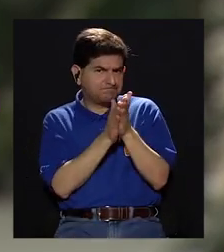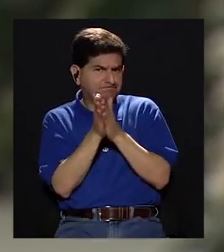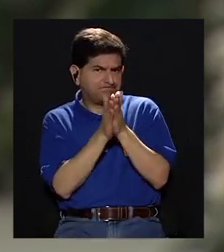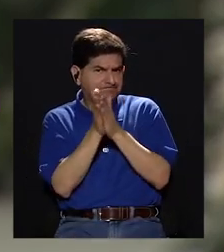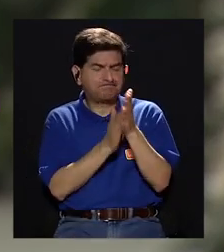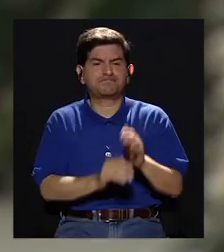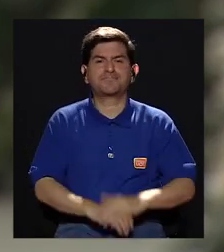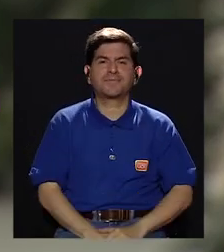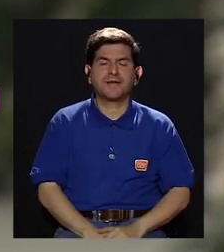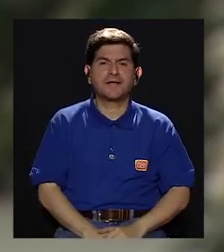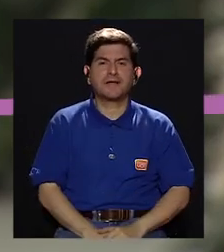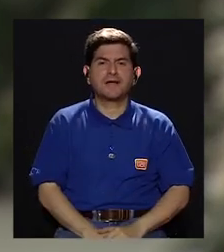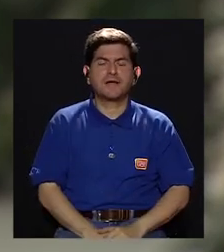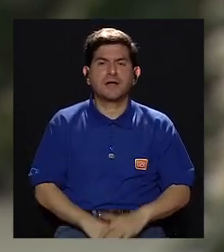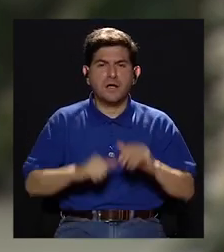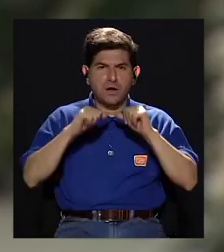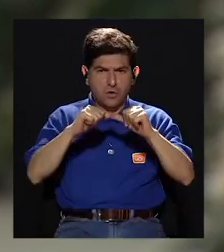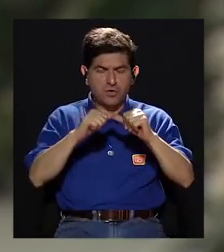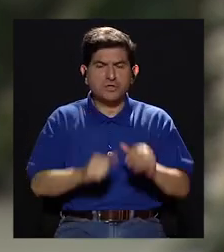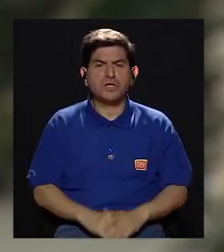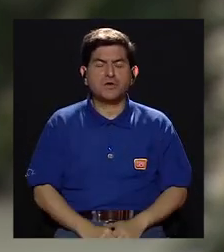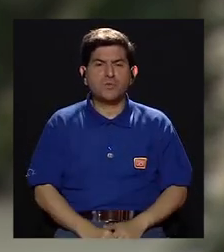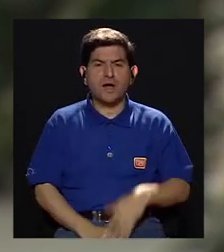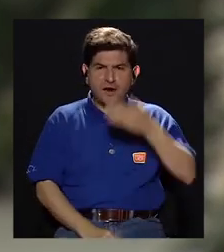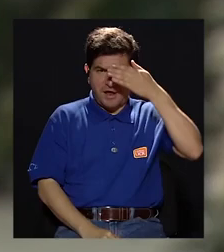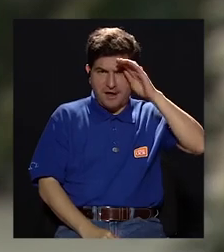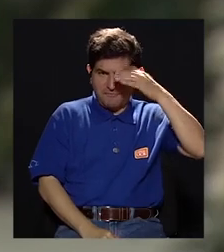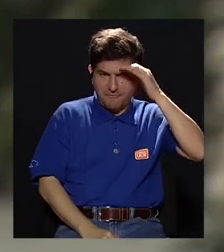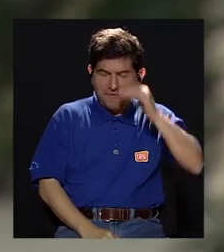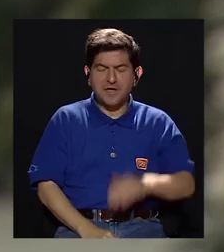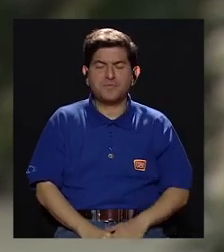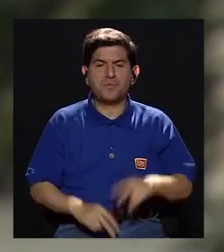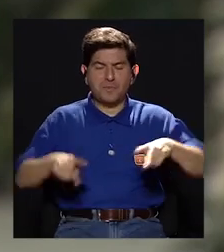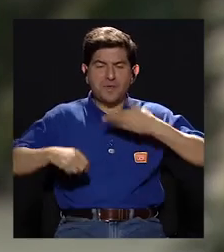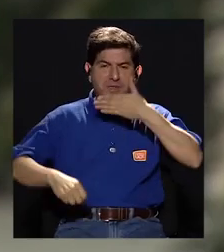su utilidad. Puede seguirnos en nuestra página de